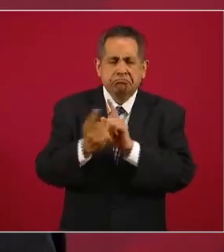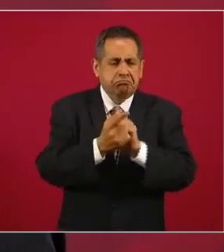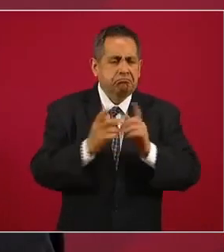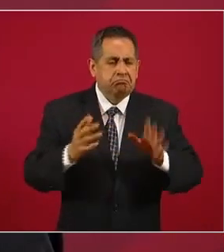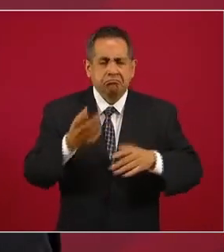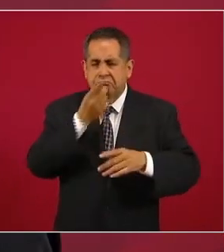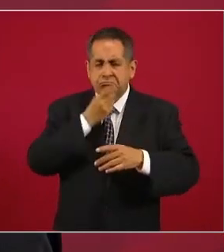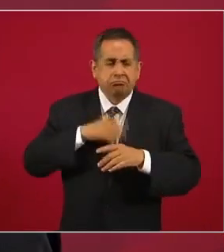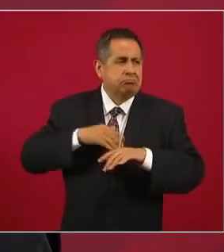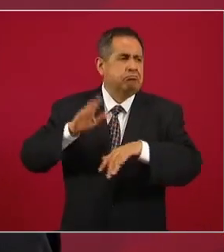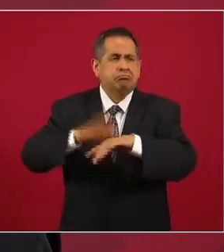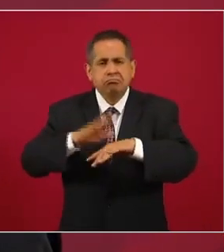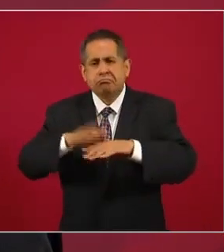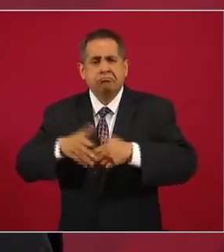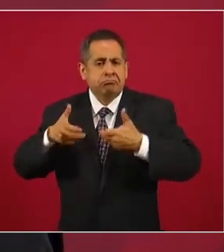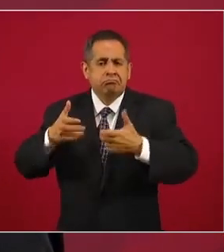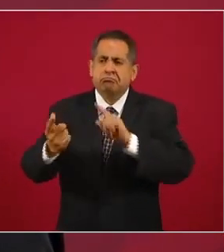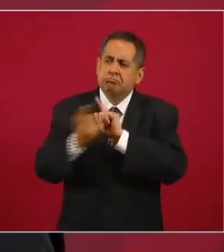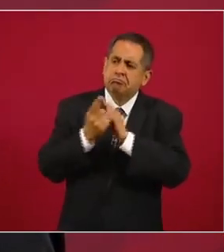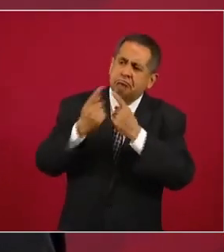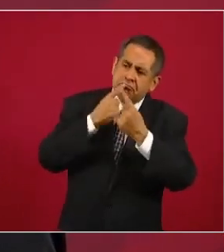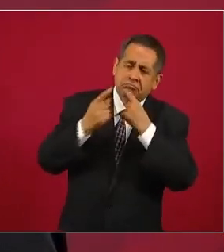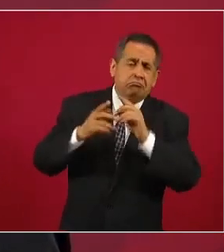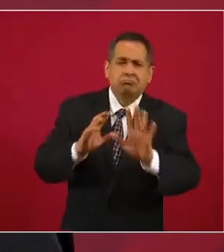me lo gritan en la calle.